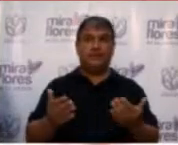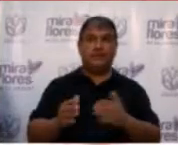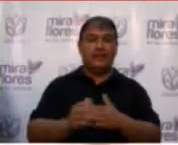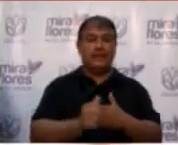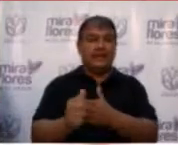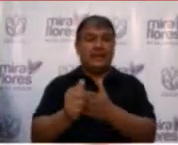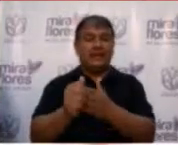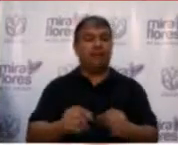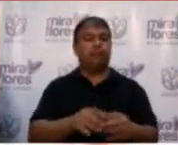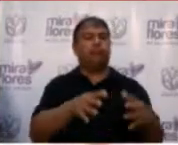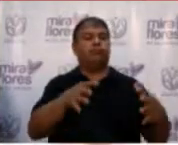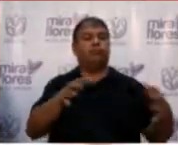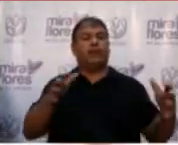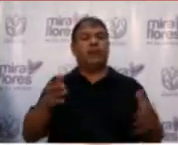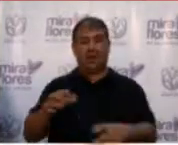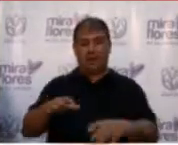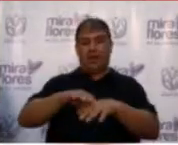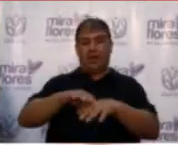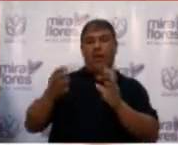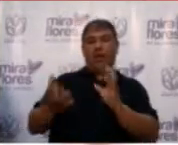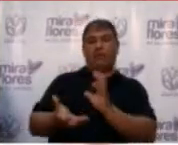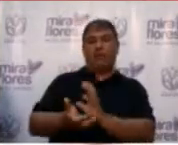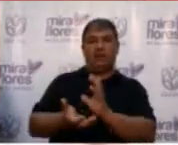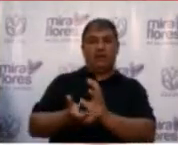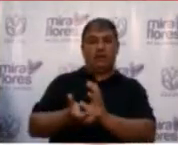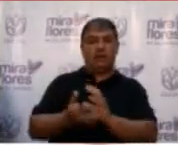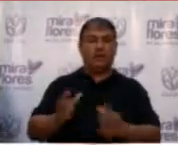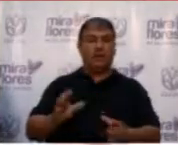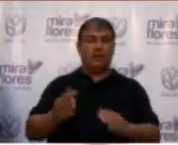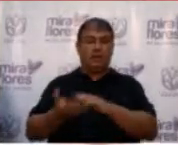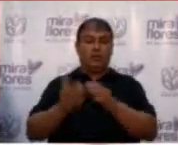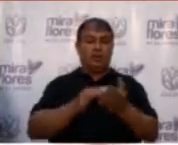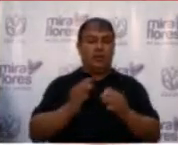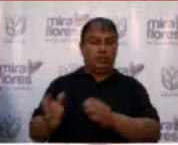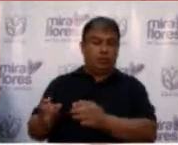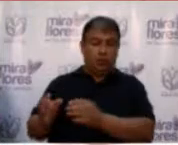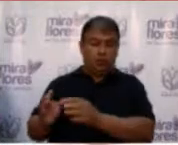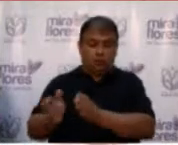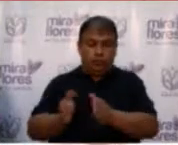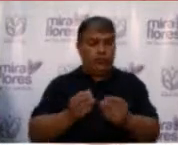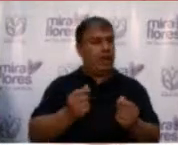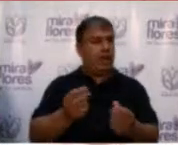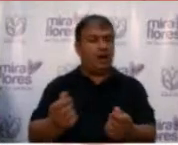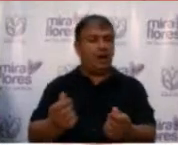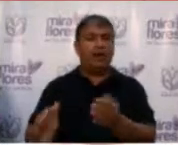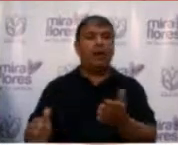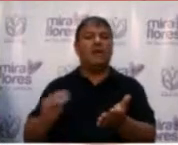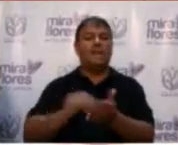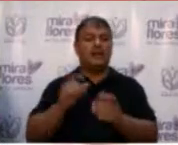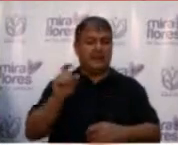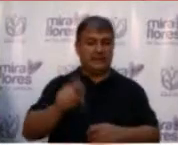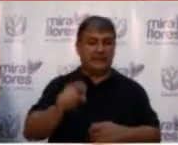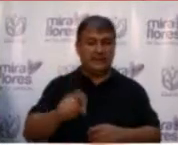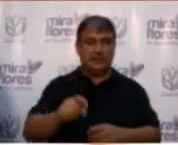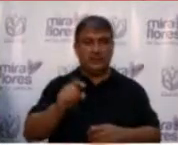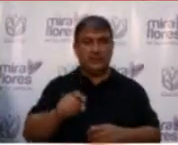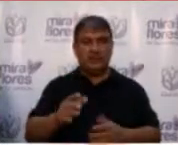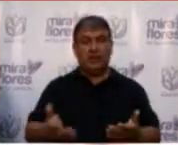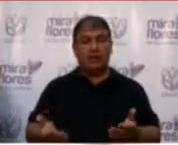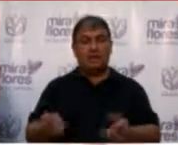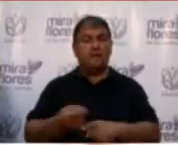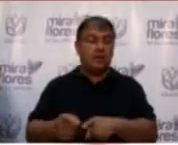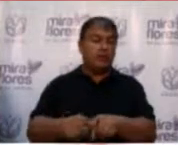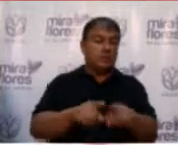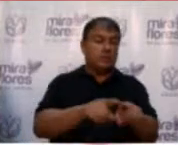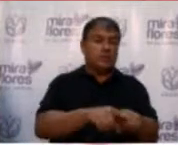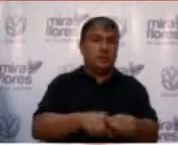día en el planeta. Las ciudades se urbanizan mucho más rápido, hay más necesidades.